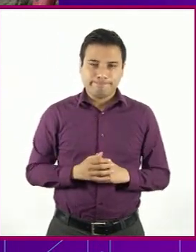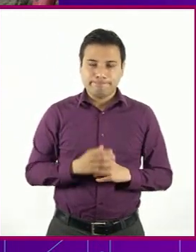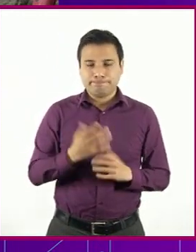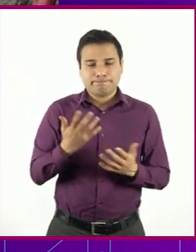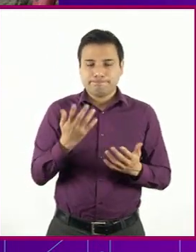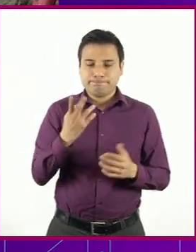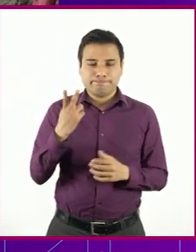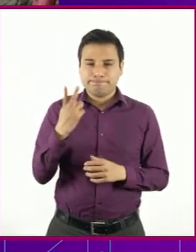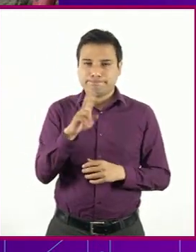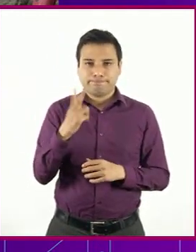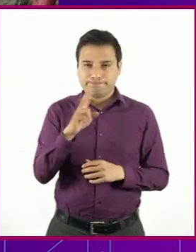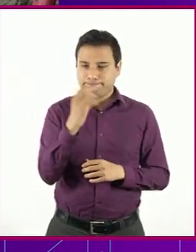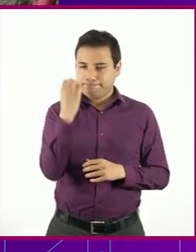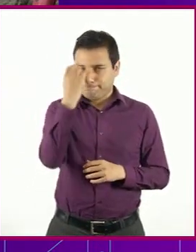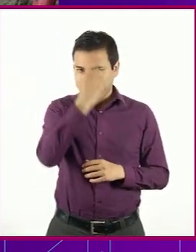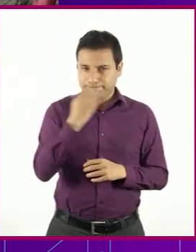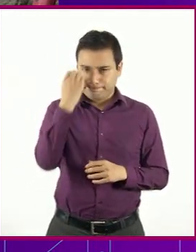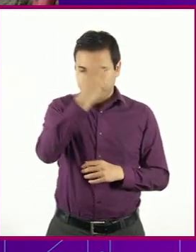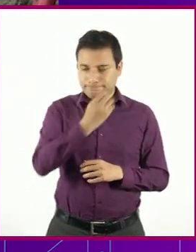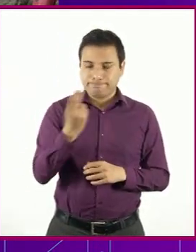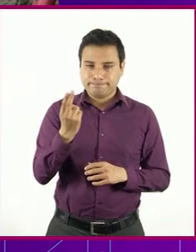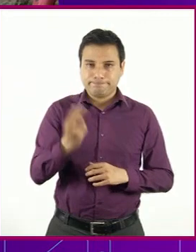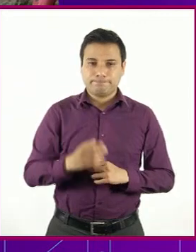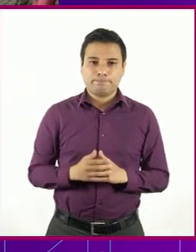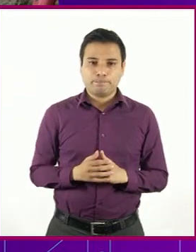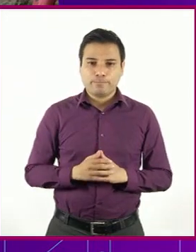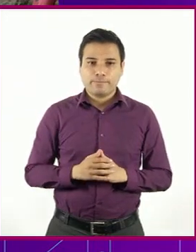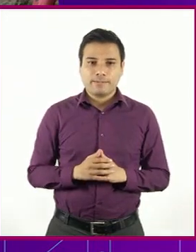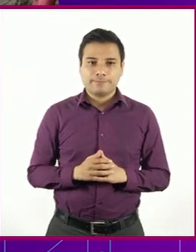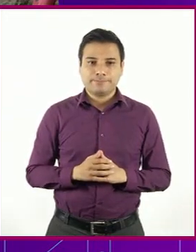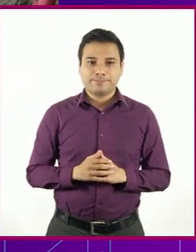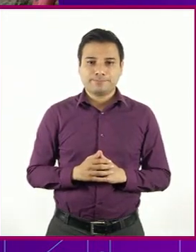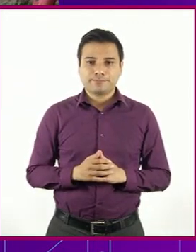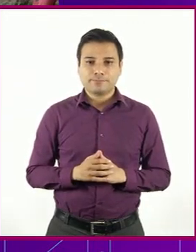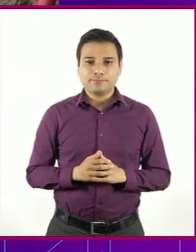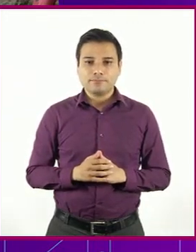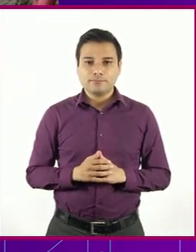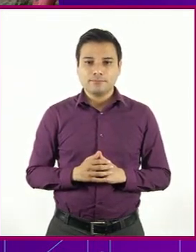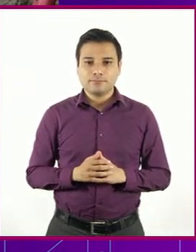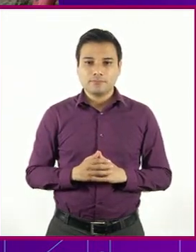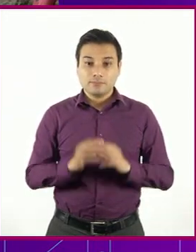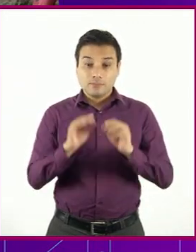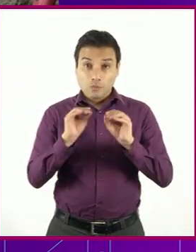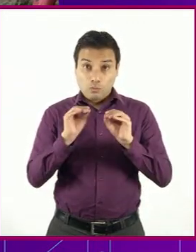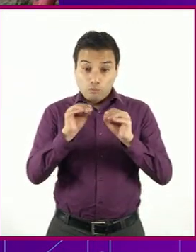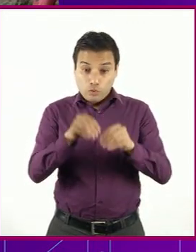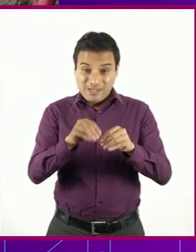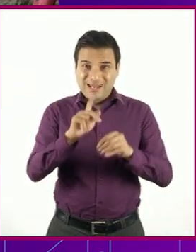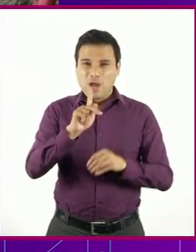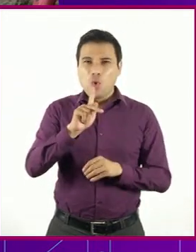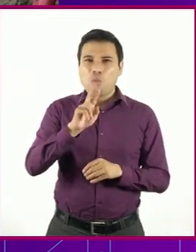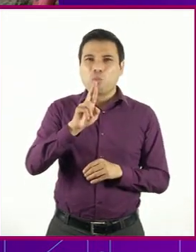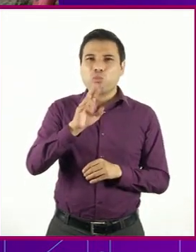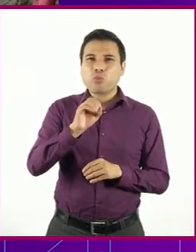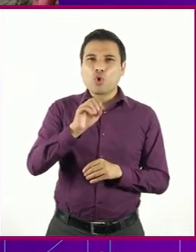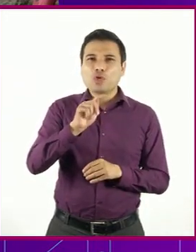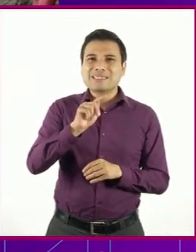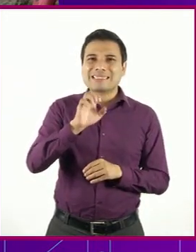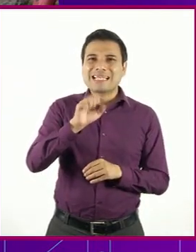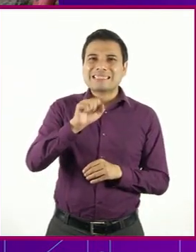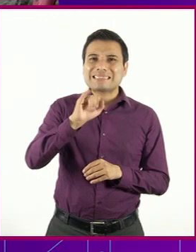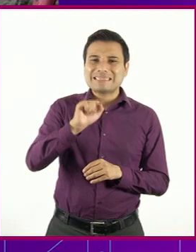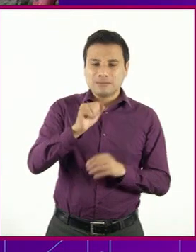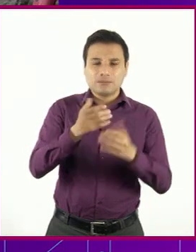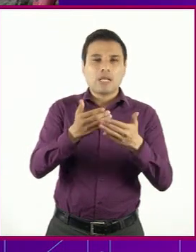miembro. Para estos aparatos necesitamos considerar lo que les había mencionado anteriormente, que es la biomecánica,